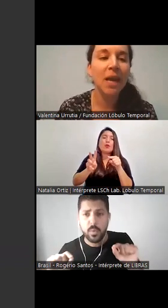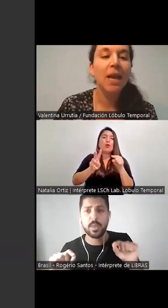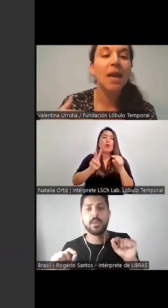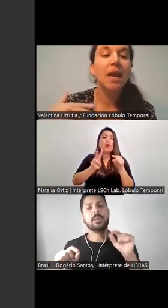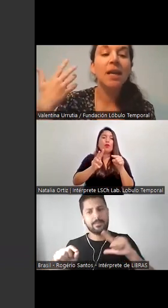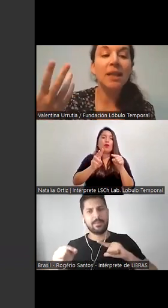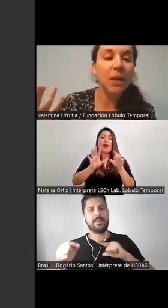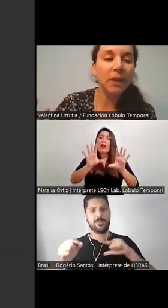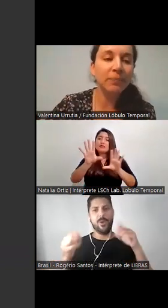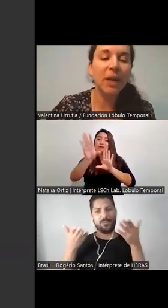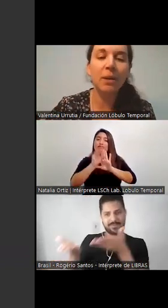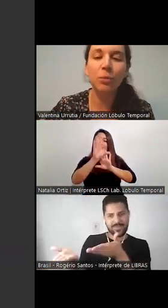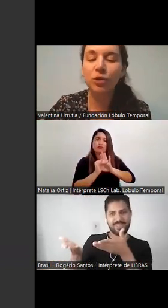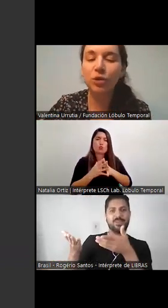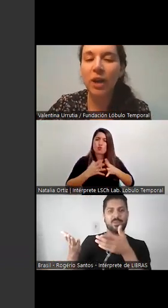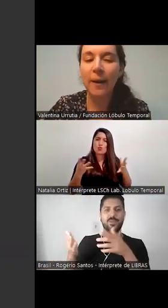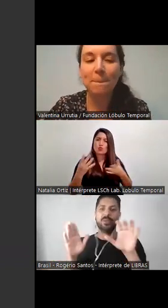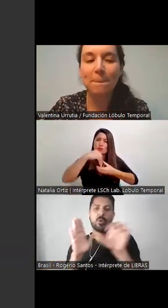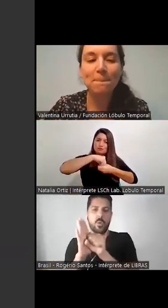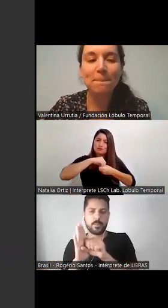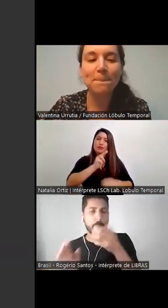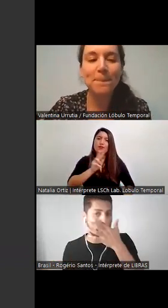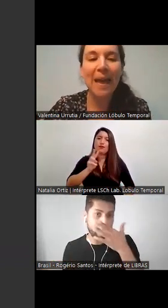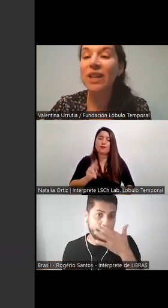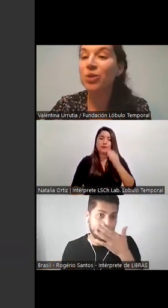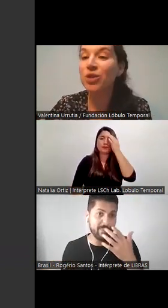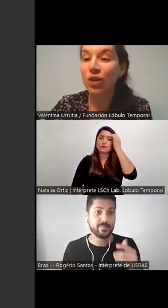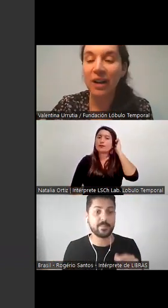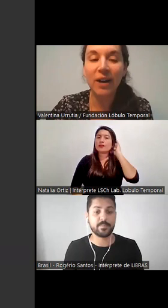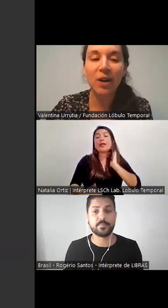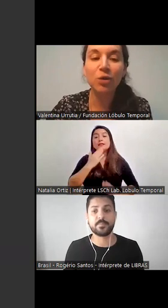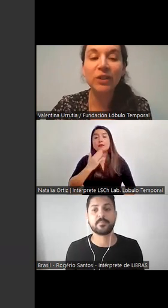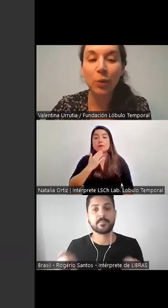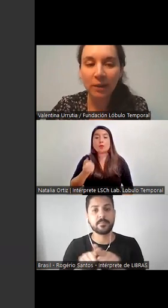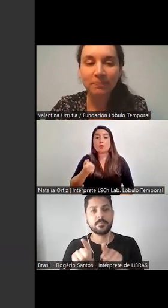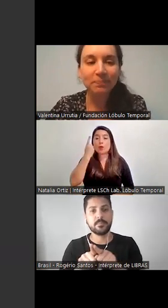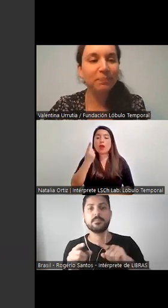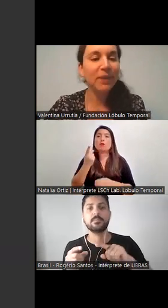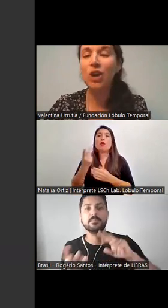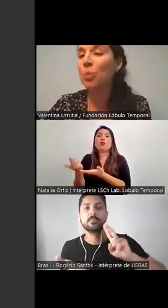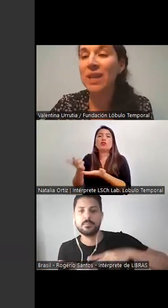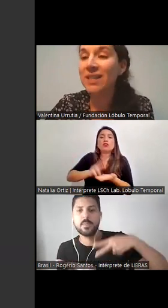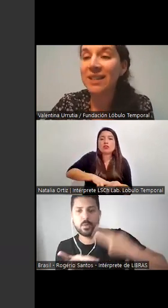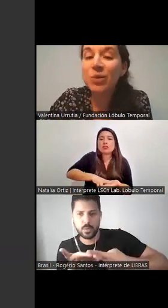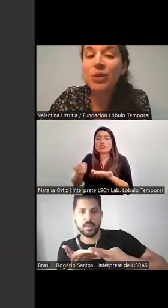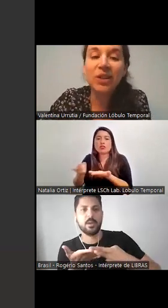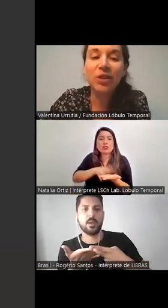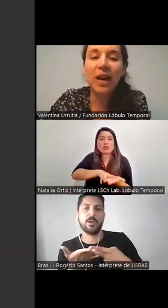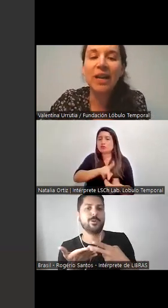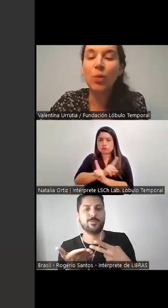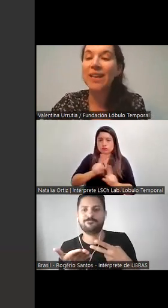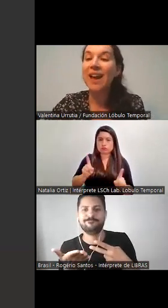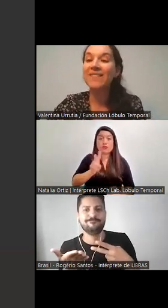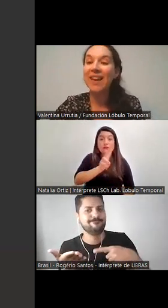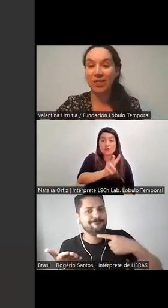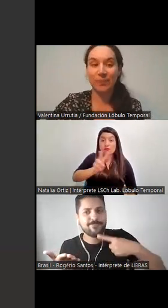¿verdad? También tenemos la no traducción. El vernáculo visual no puede ser traducido